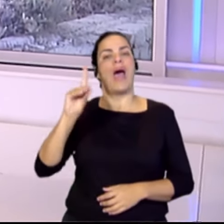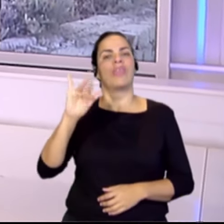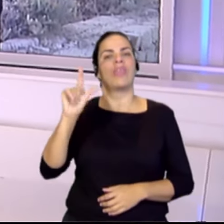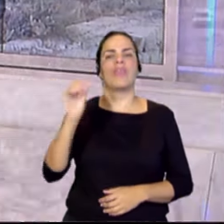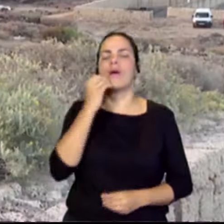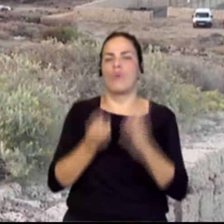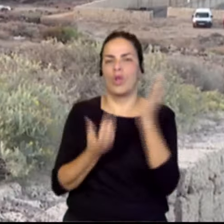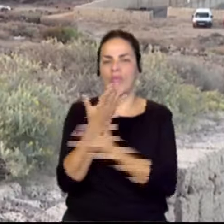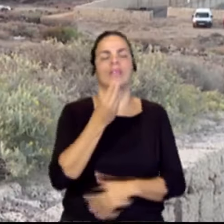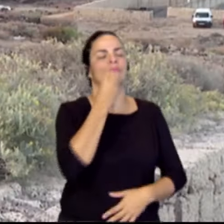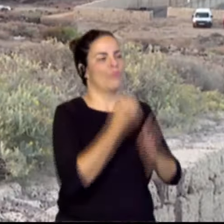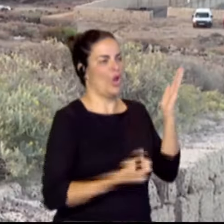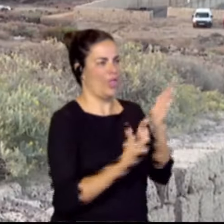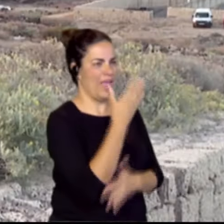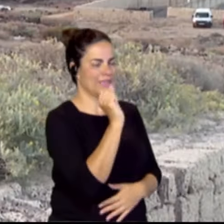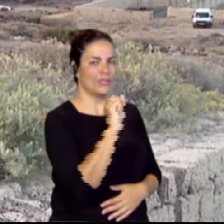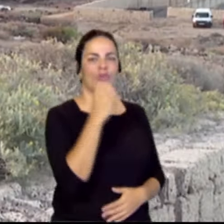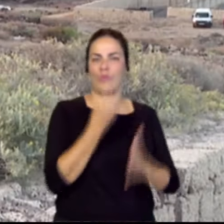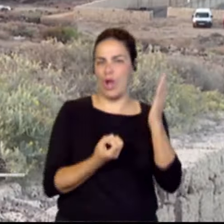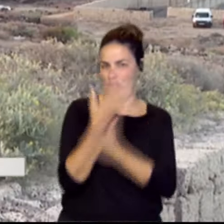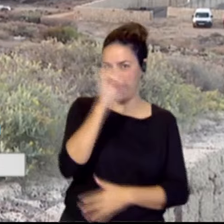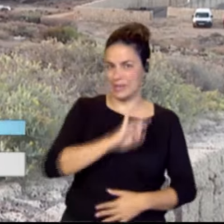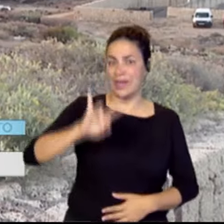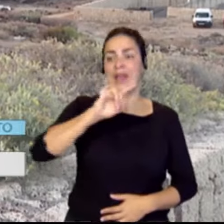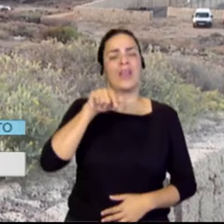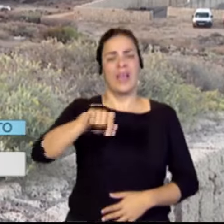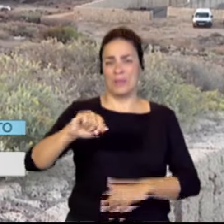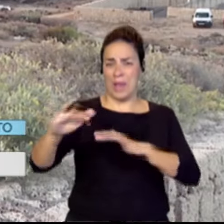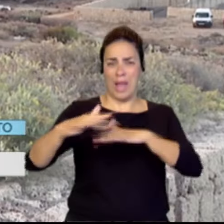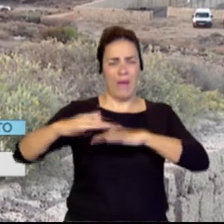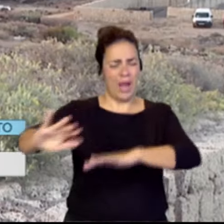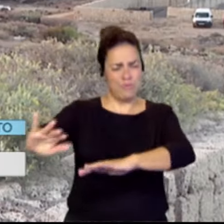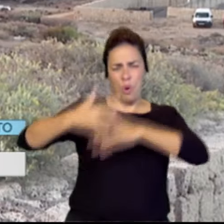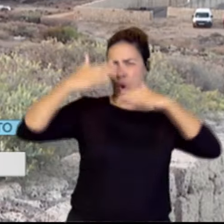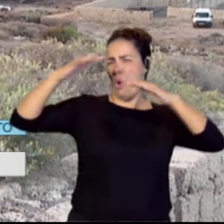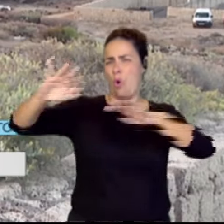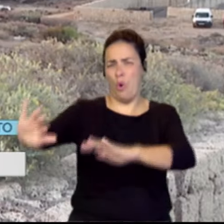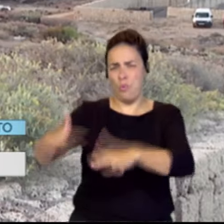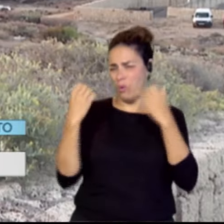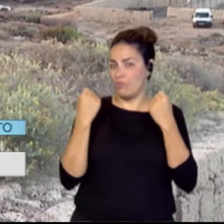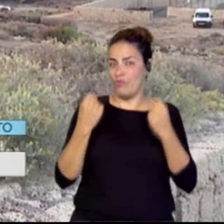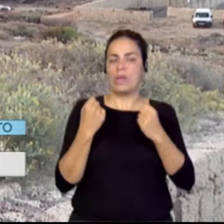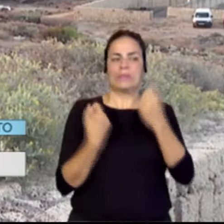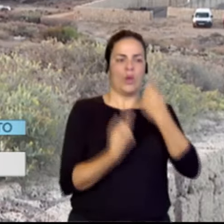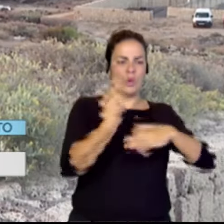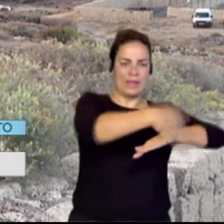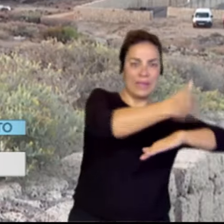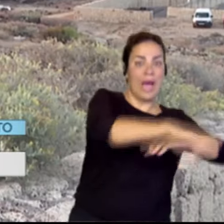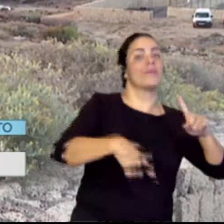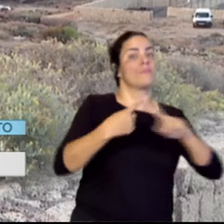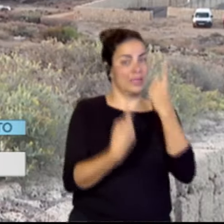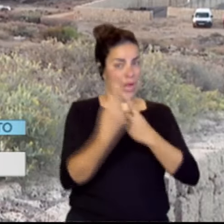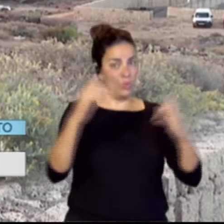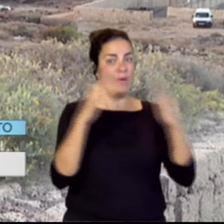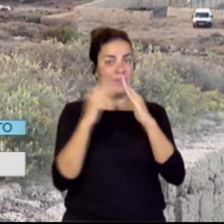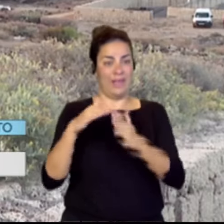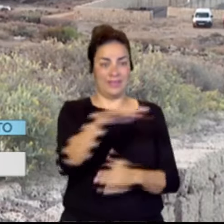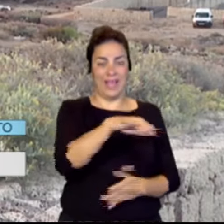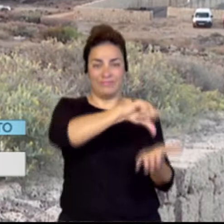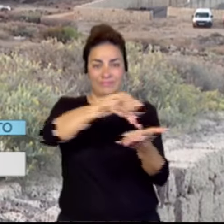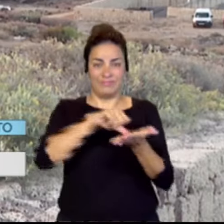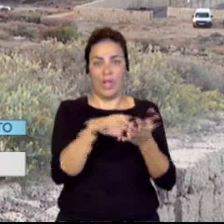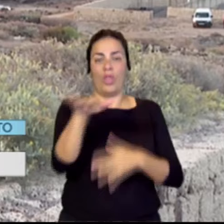Sí buenos días Antonio Buenos días Canarias el mar entró con muchísima fuerza en algunas de esas calles y también viviendas de algunos núcleos de la zona